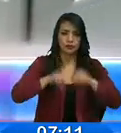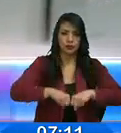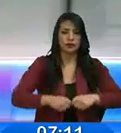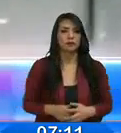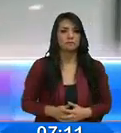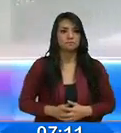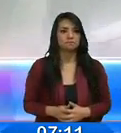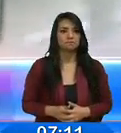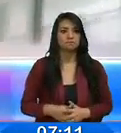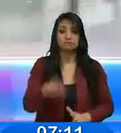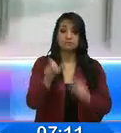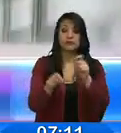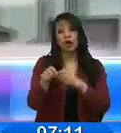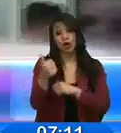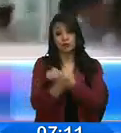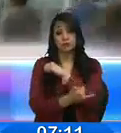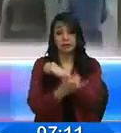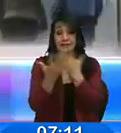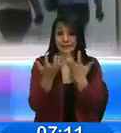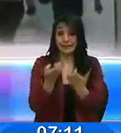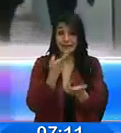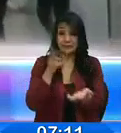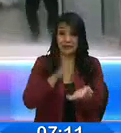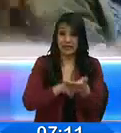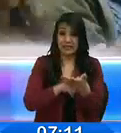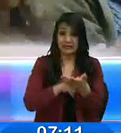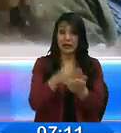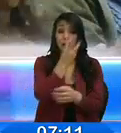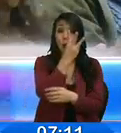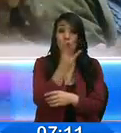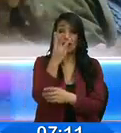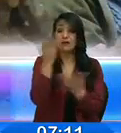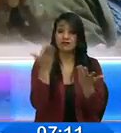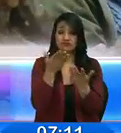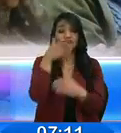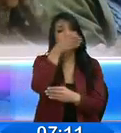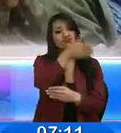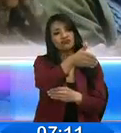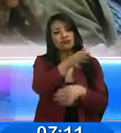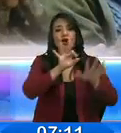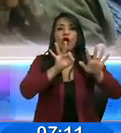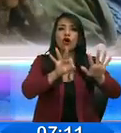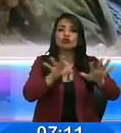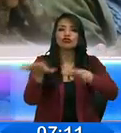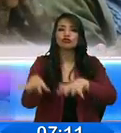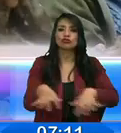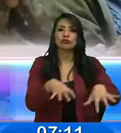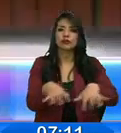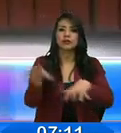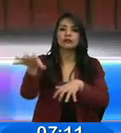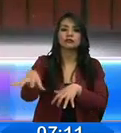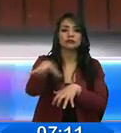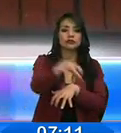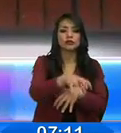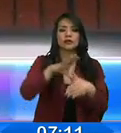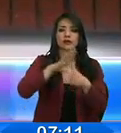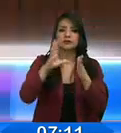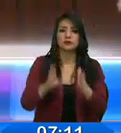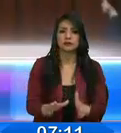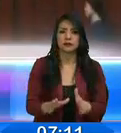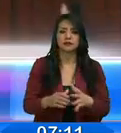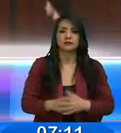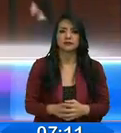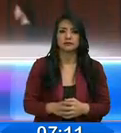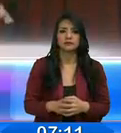Los extranjeros interesados en obtener la visa electrónica deberán acercarse a una de las 8 coordinaciones zonales de la Cancillería, ubicadas